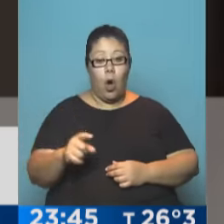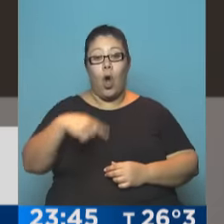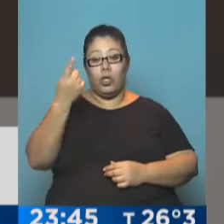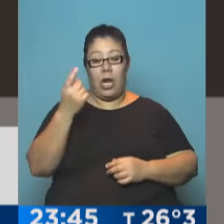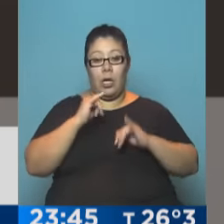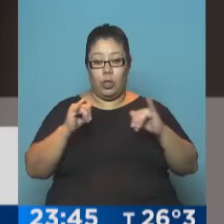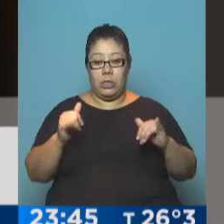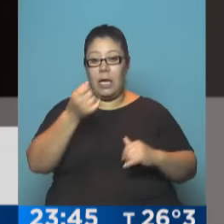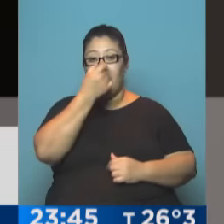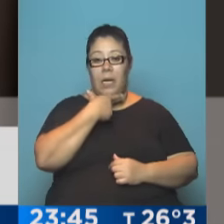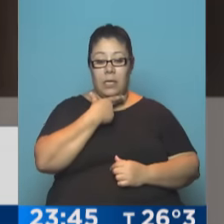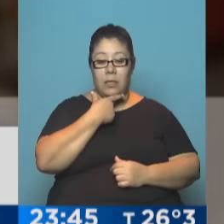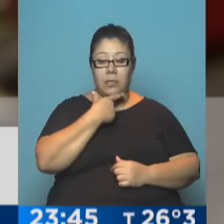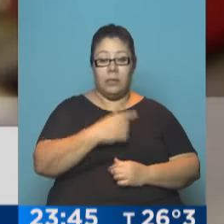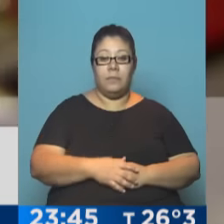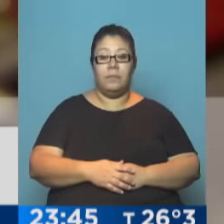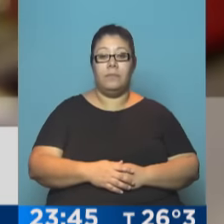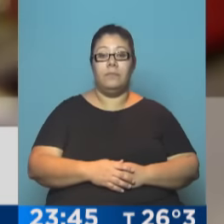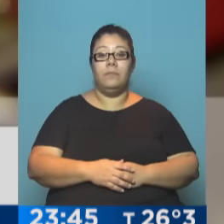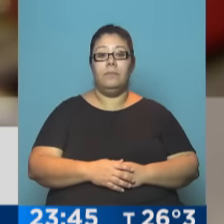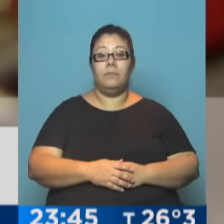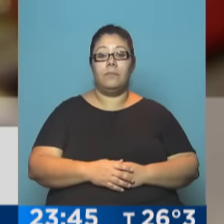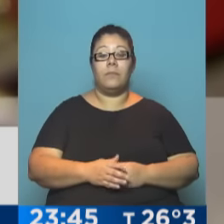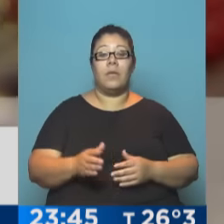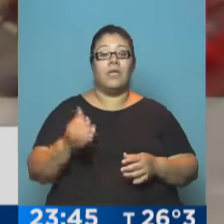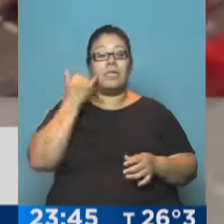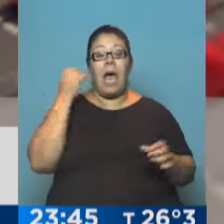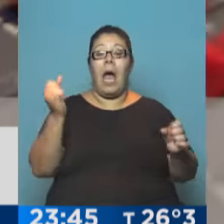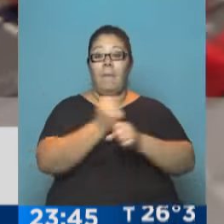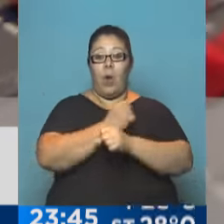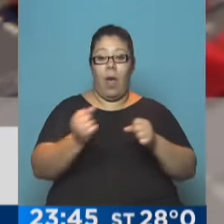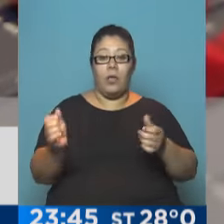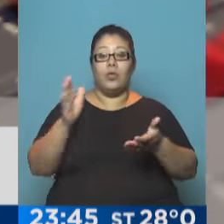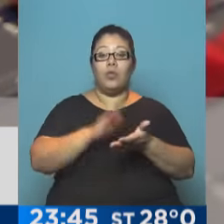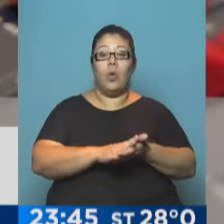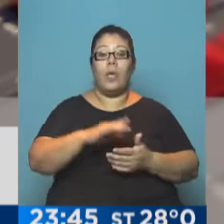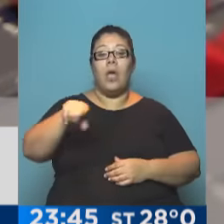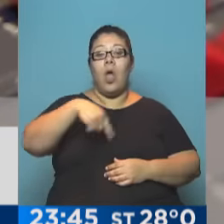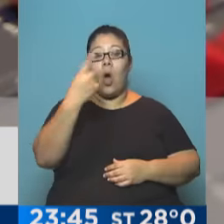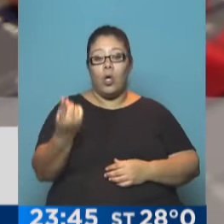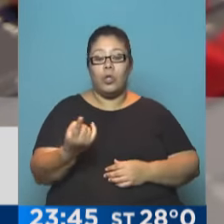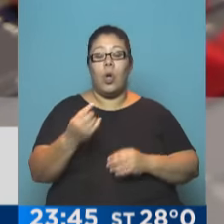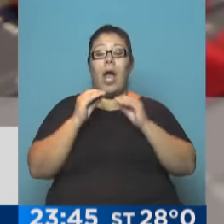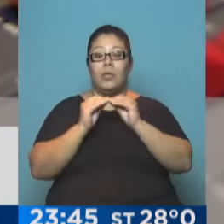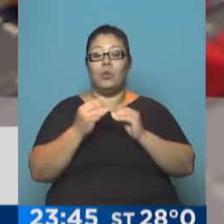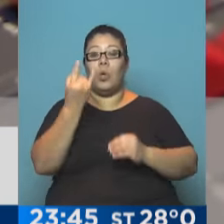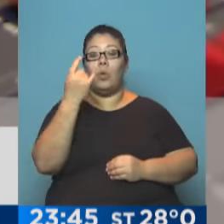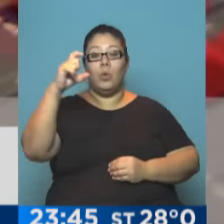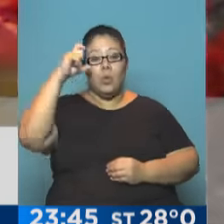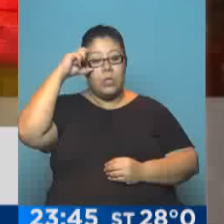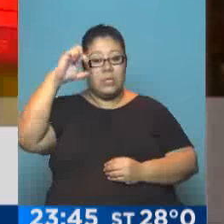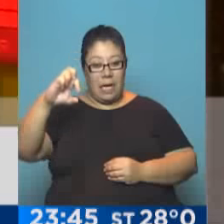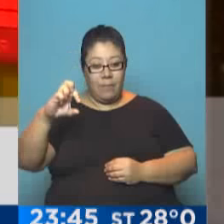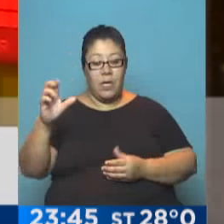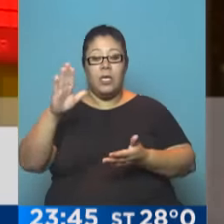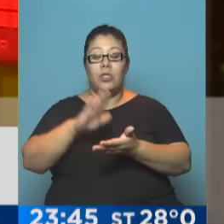La Cámara Nacional de Casación dejó firme el sobreseimiento de Macri en la causa USEP, que investiga las agresiones a indigentes por